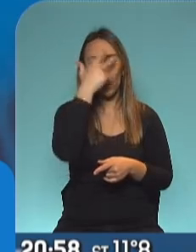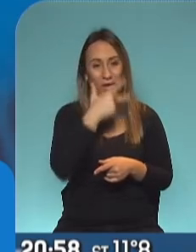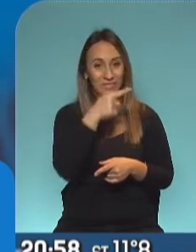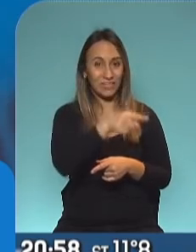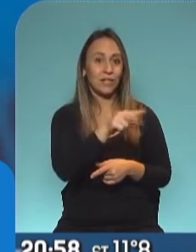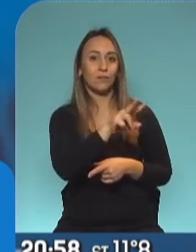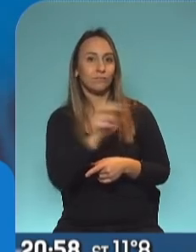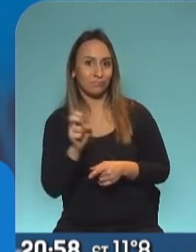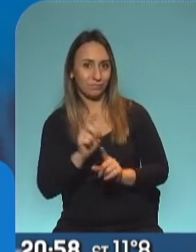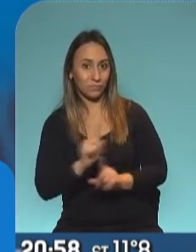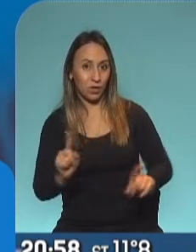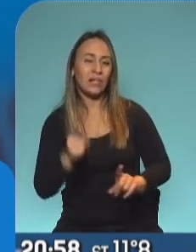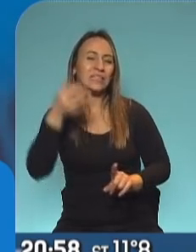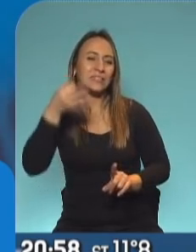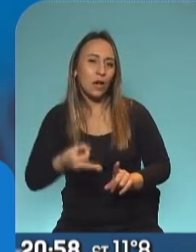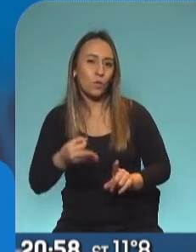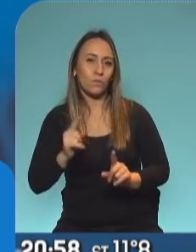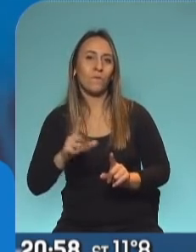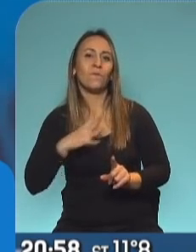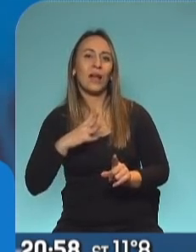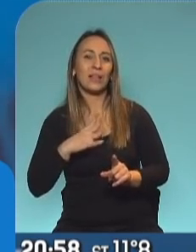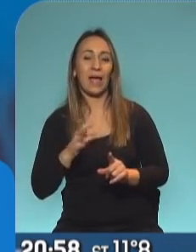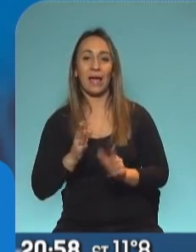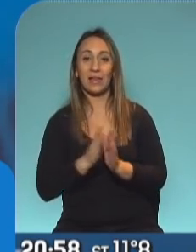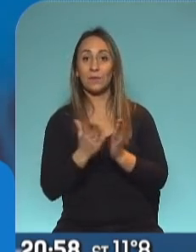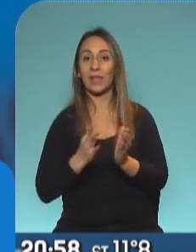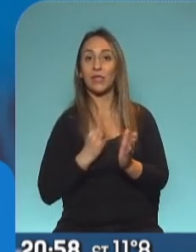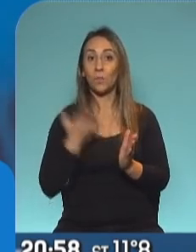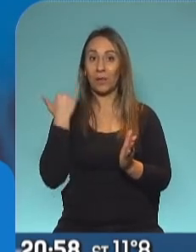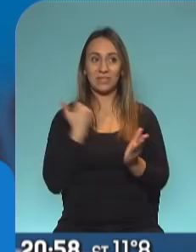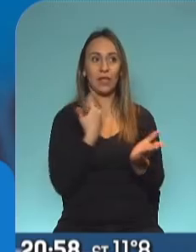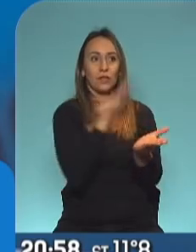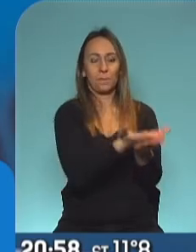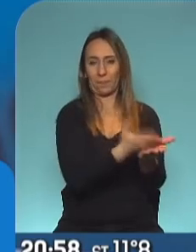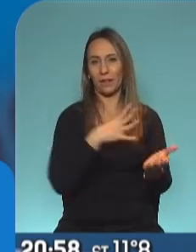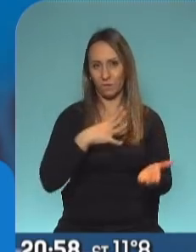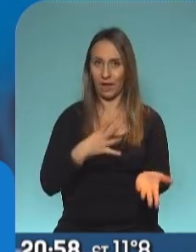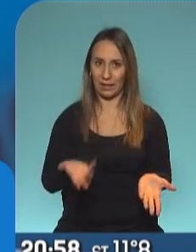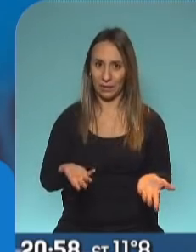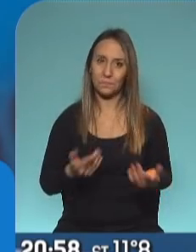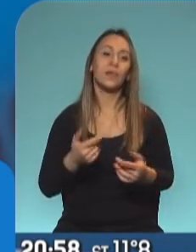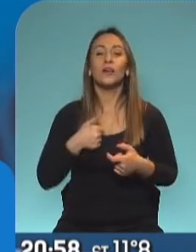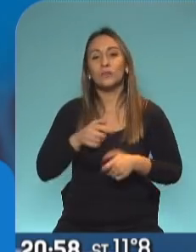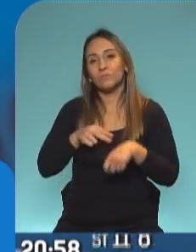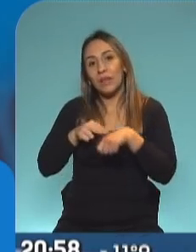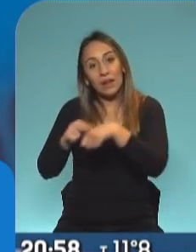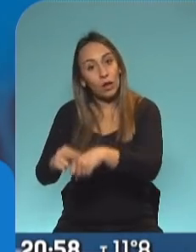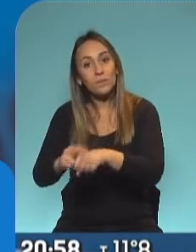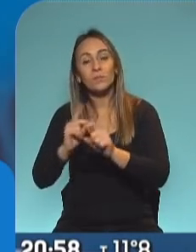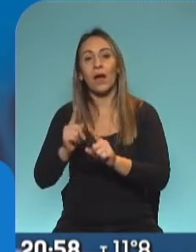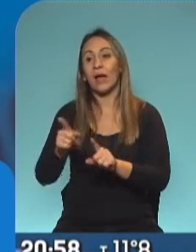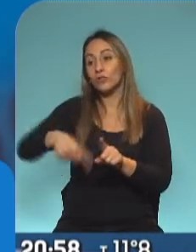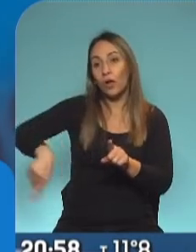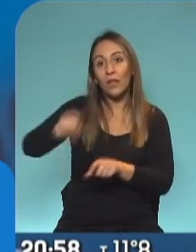por alguno de sus hijos, no haya presentado la del año anterior. Lo que yo sugiero y lo que le decimos a todos los titulares de la asignación universal es